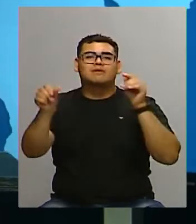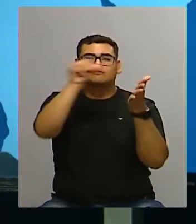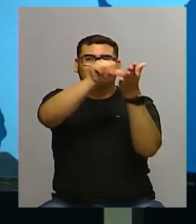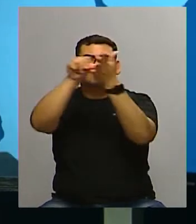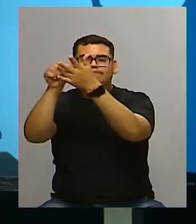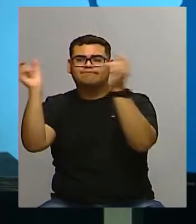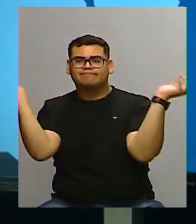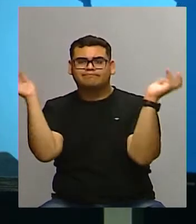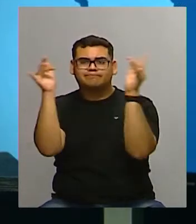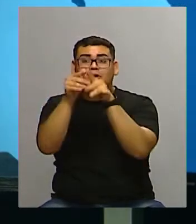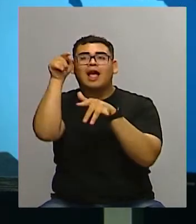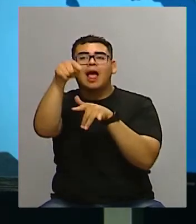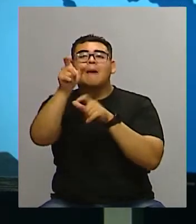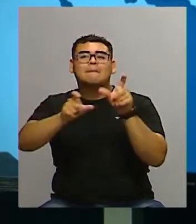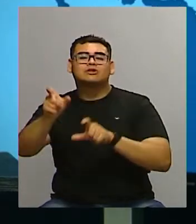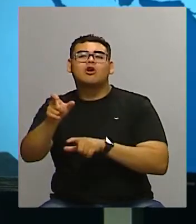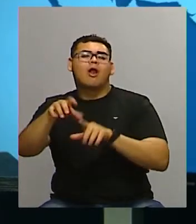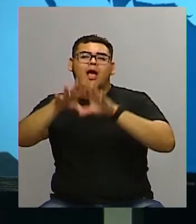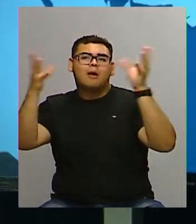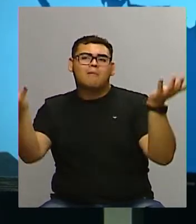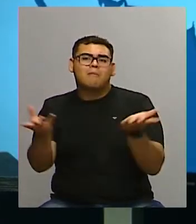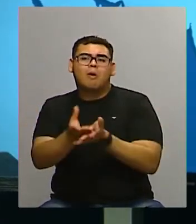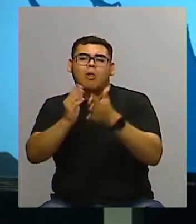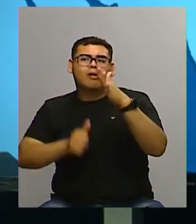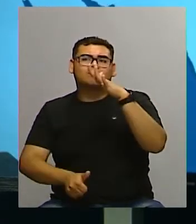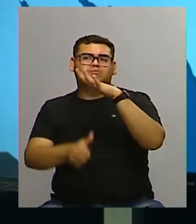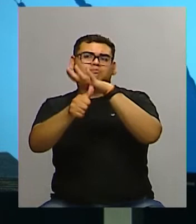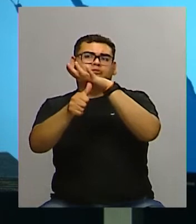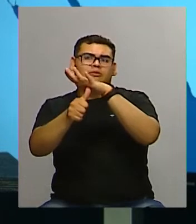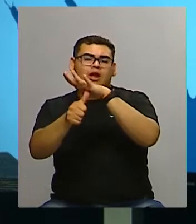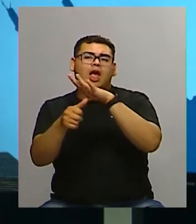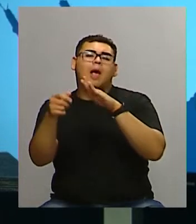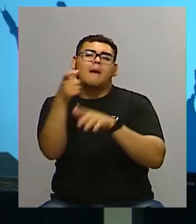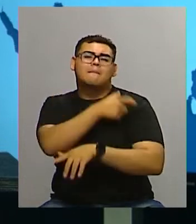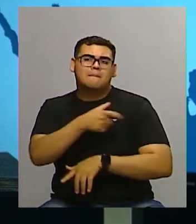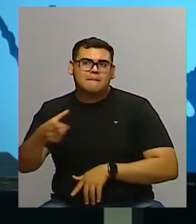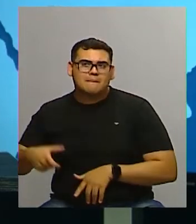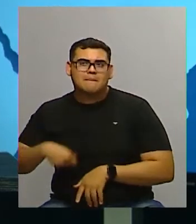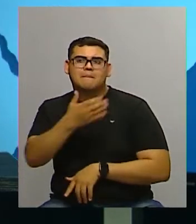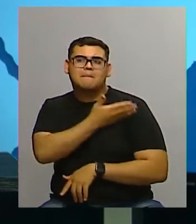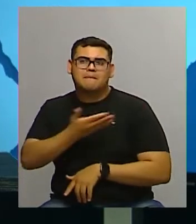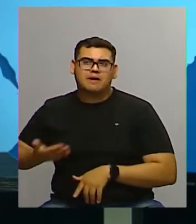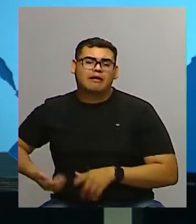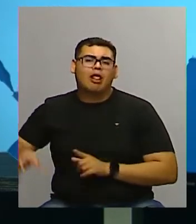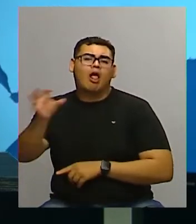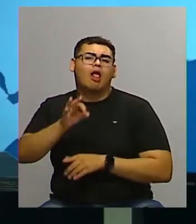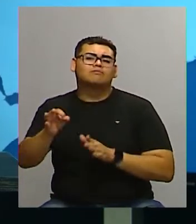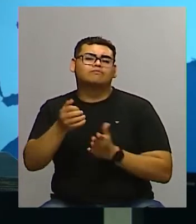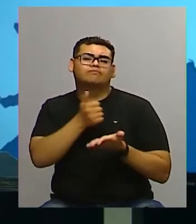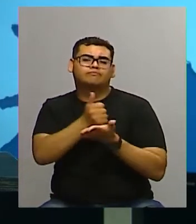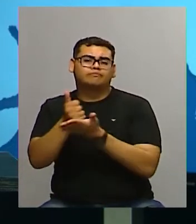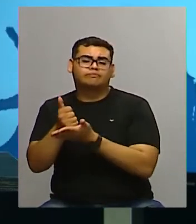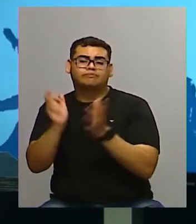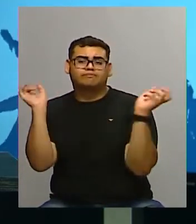reunir a líderes de todo el mundo, a los presidentes o representantes de los países, y obviamente los ojos siempre se